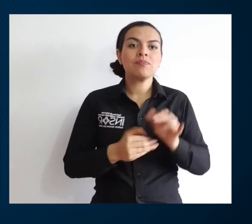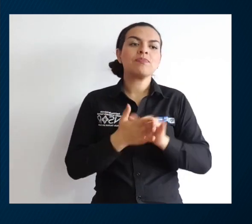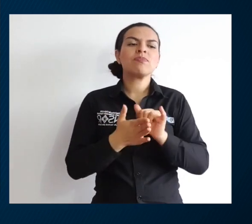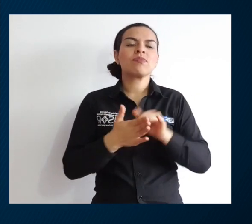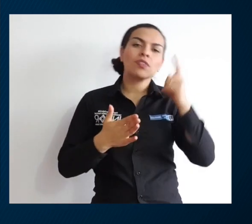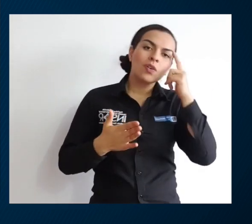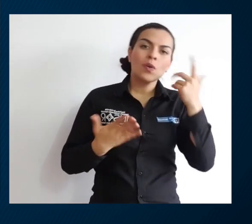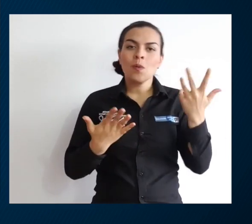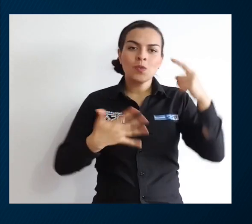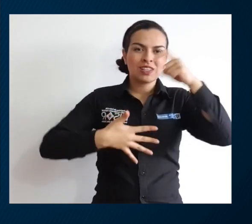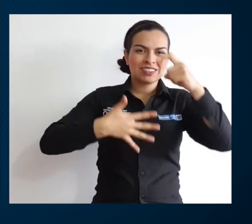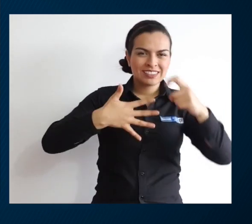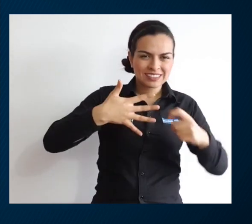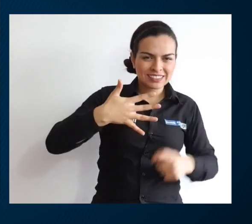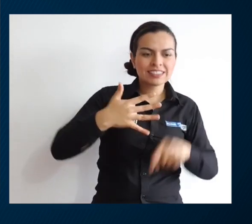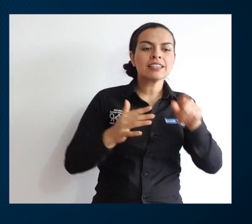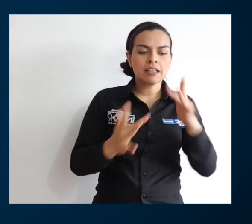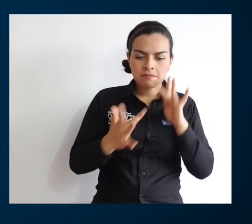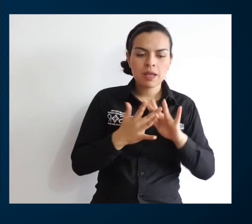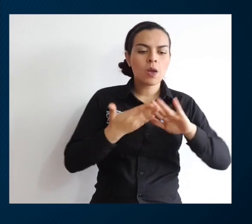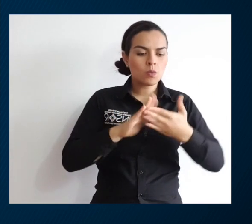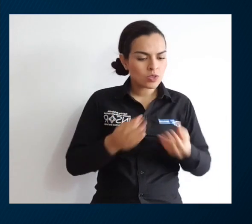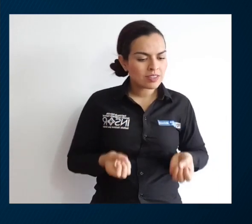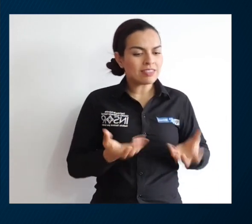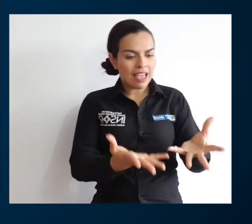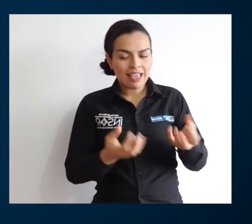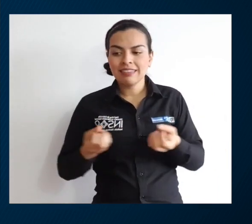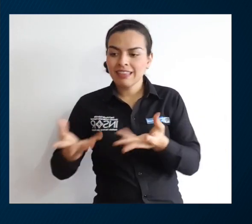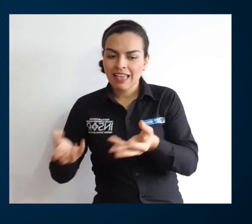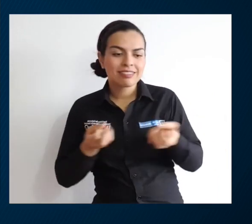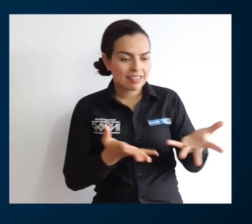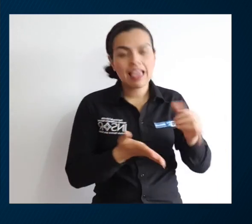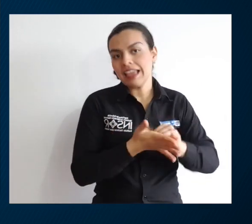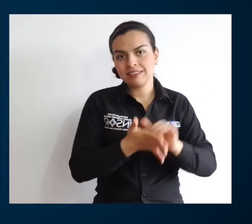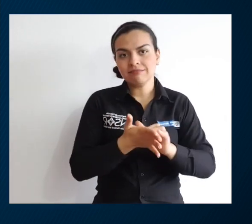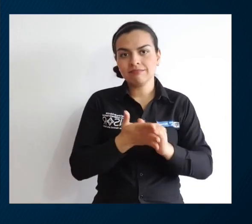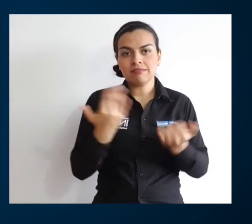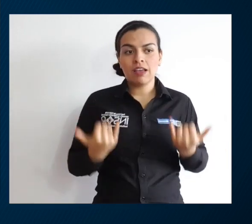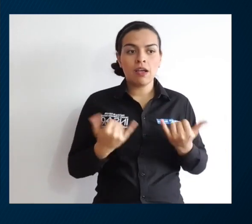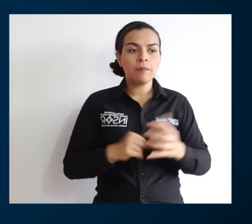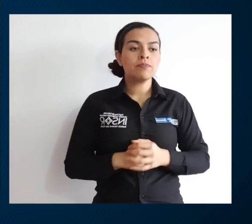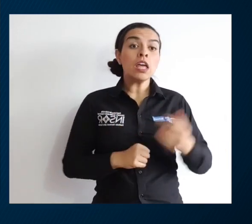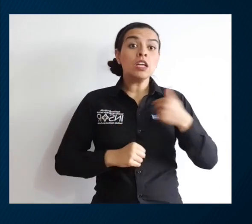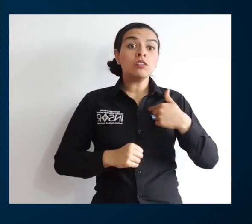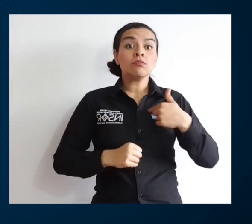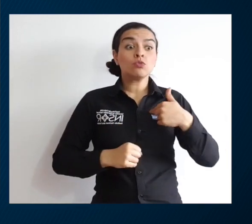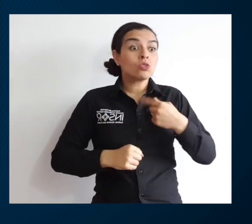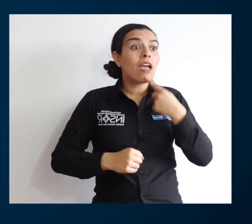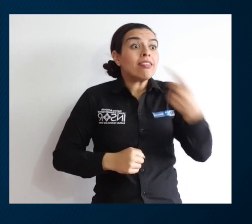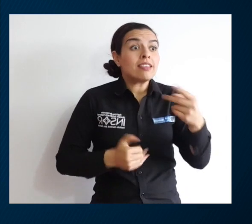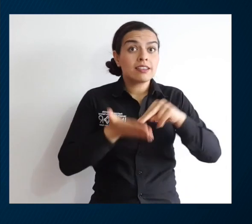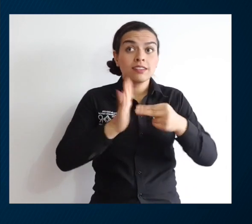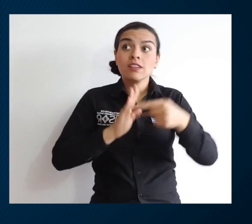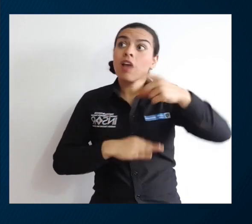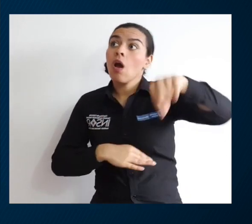estoy hablando de acabando de terminar el mes de abril, y solventar algunas necesidades de alimentación también para la comunidad como una